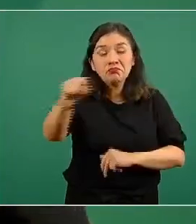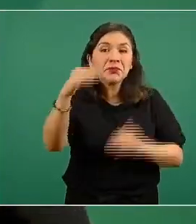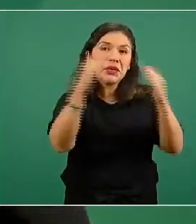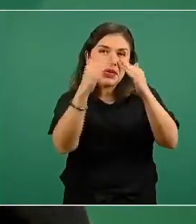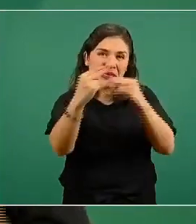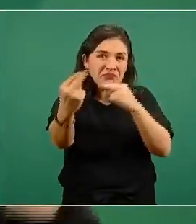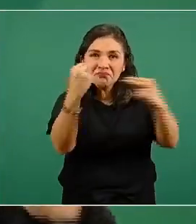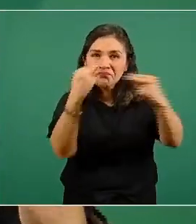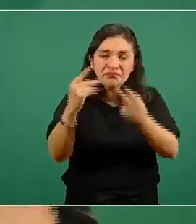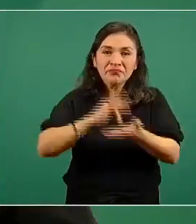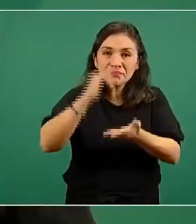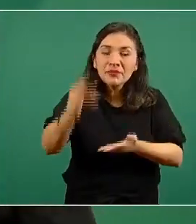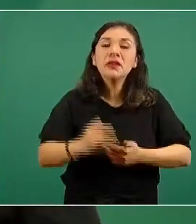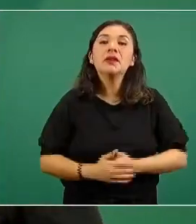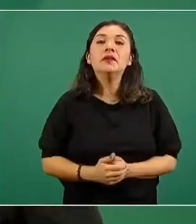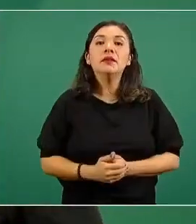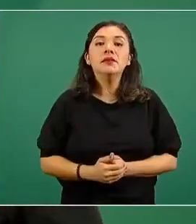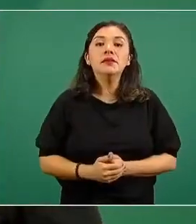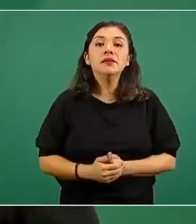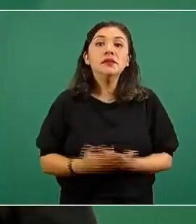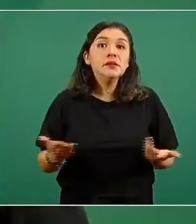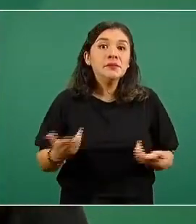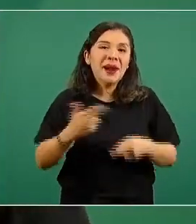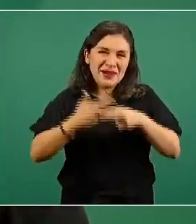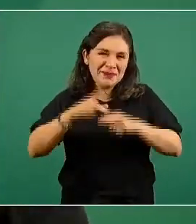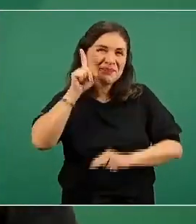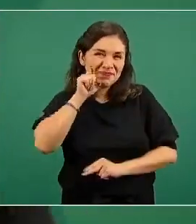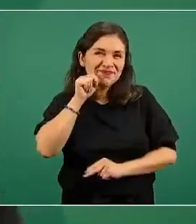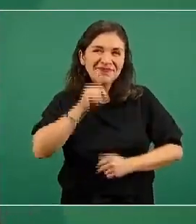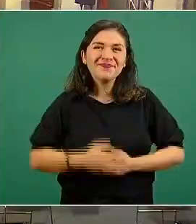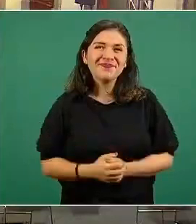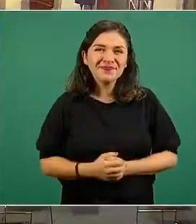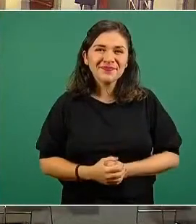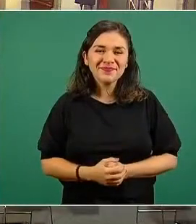por vernos, hasta mañana.